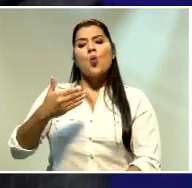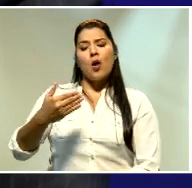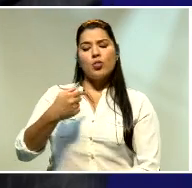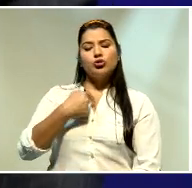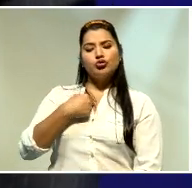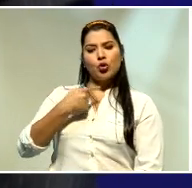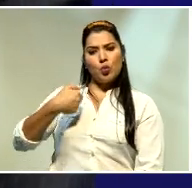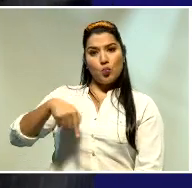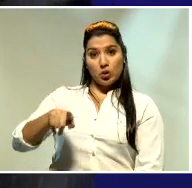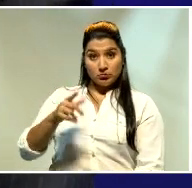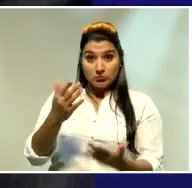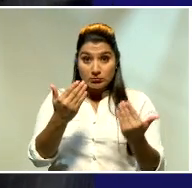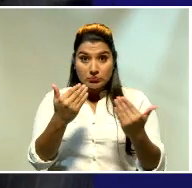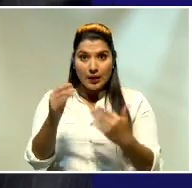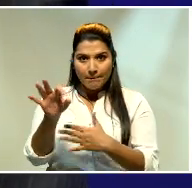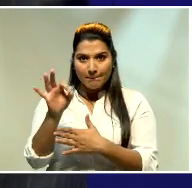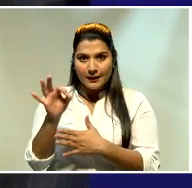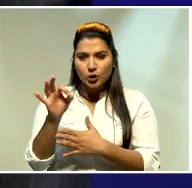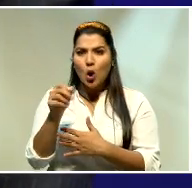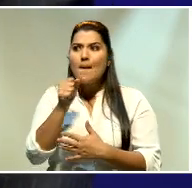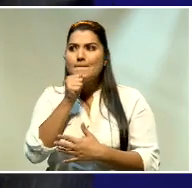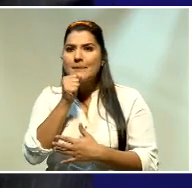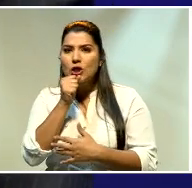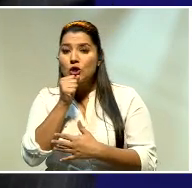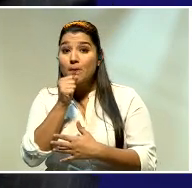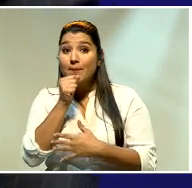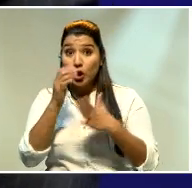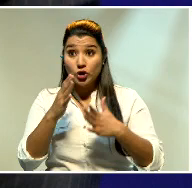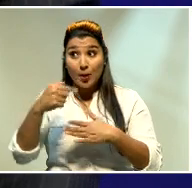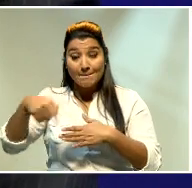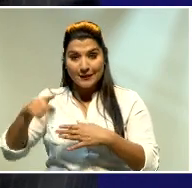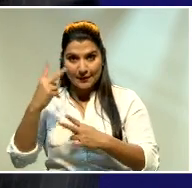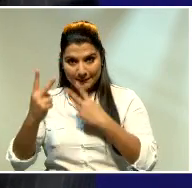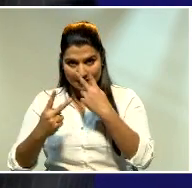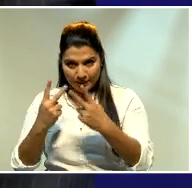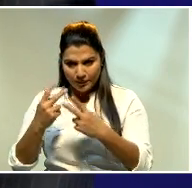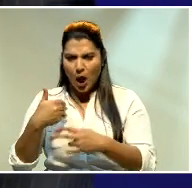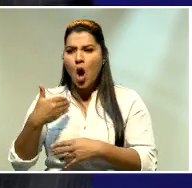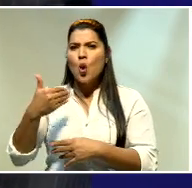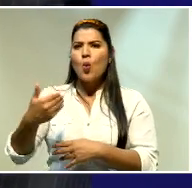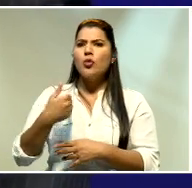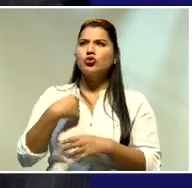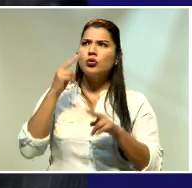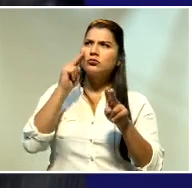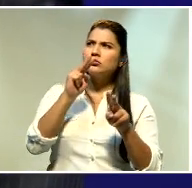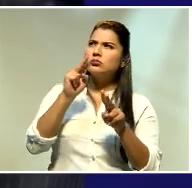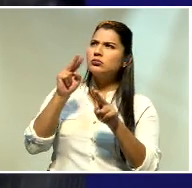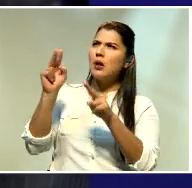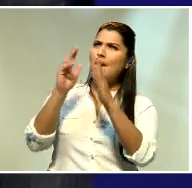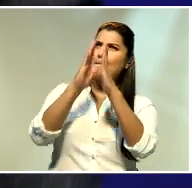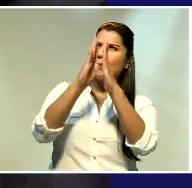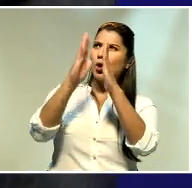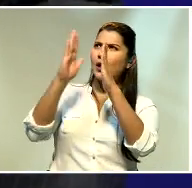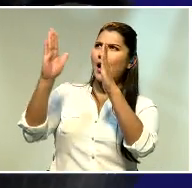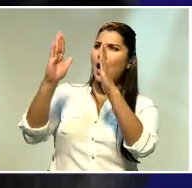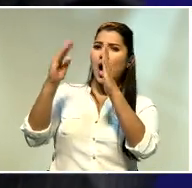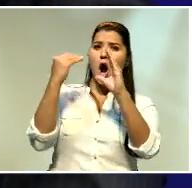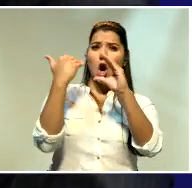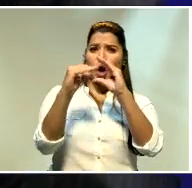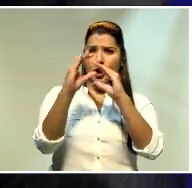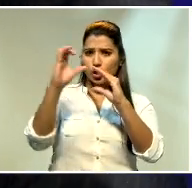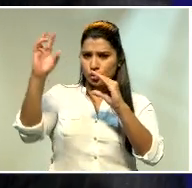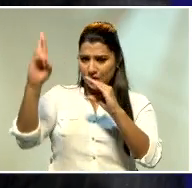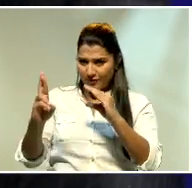invito a que los periodistas del medio lo visiten, cuando uno ve la bodega de correos de Costa Rica, de lo que